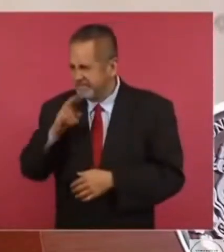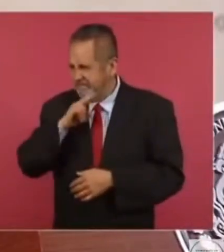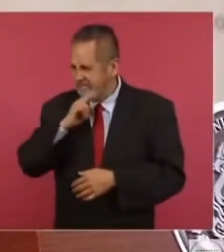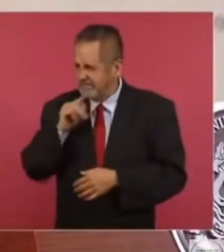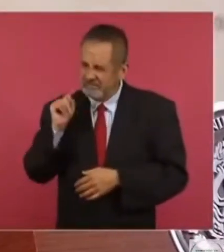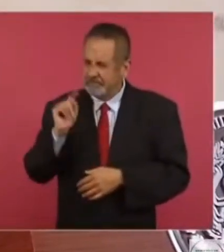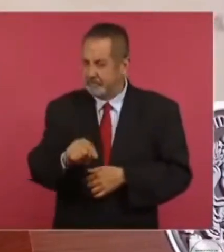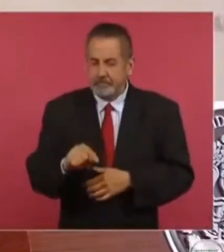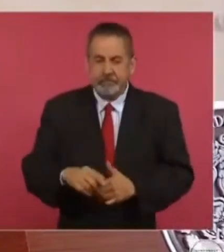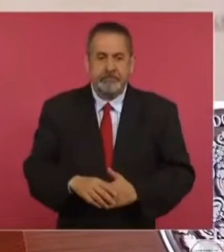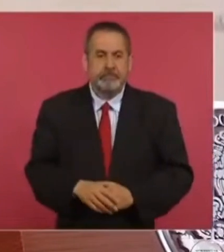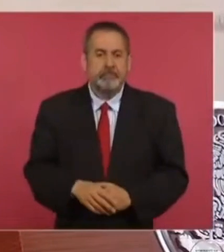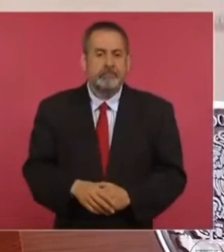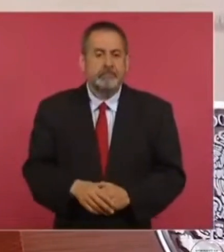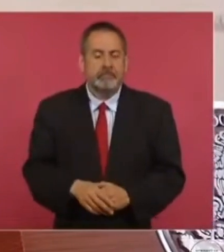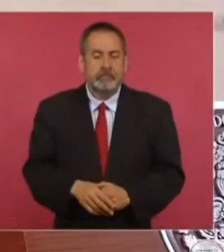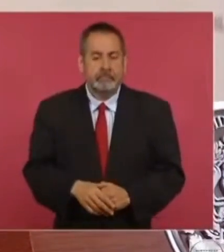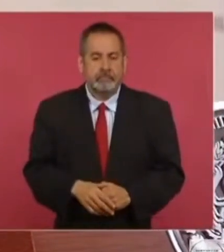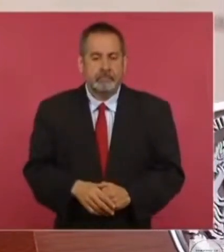Y